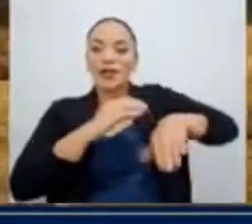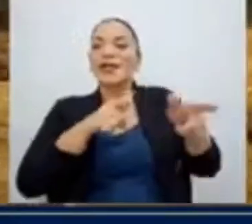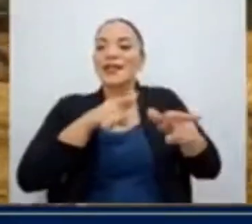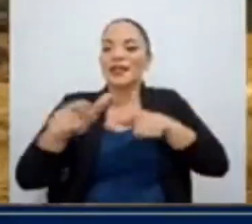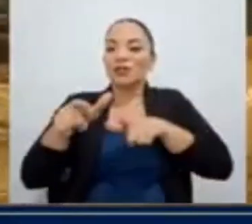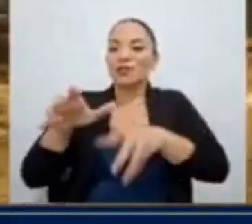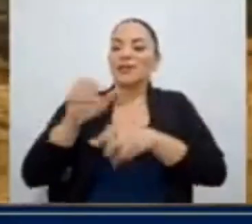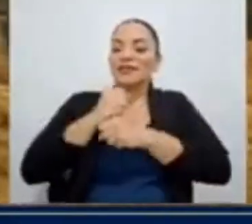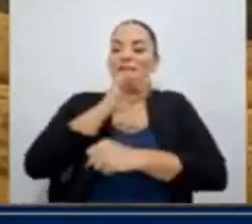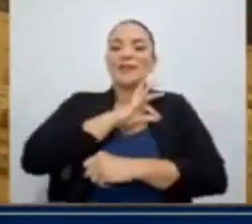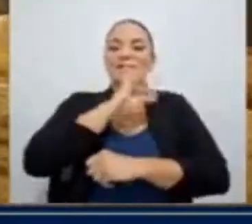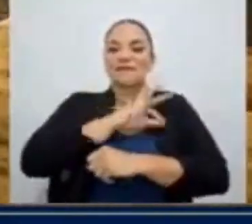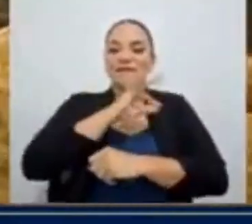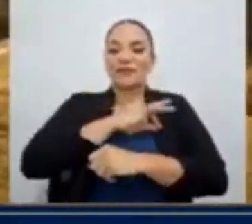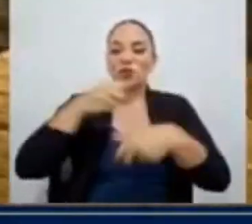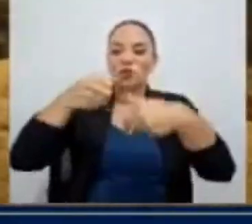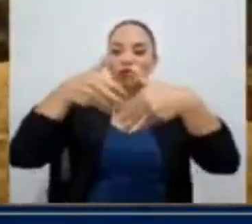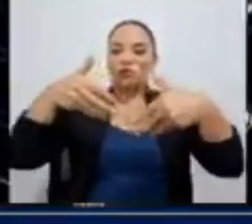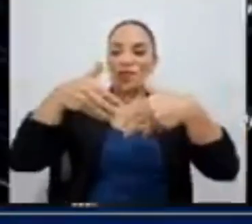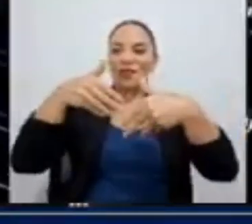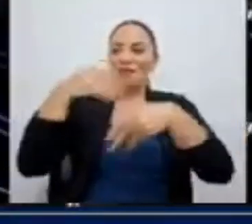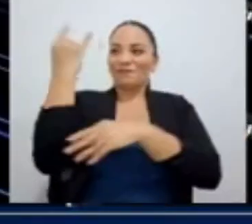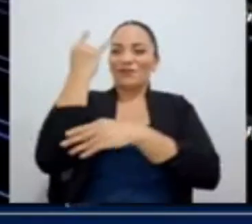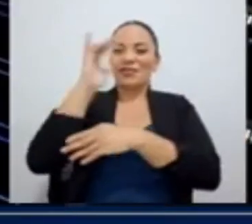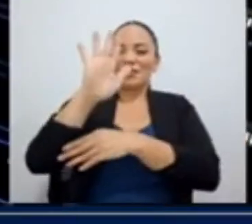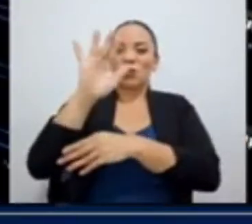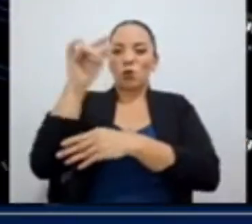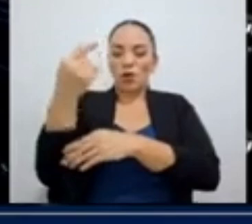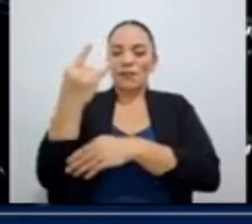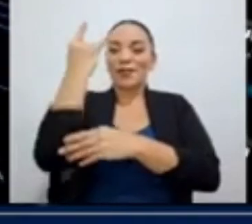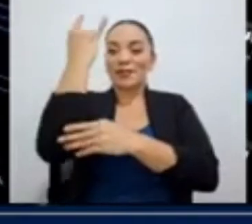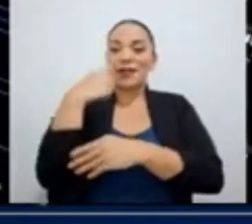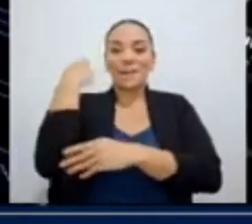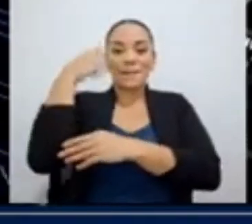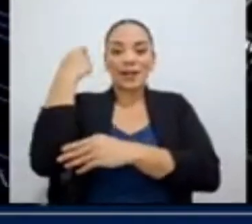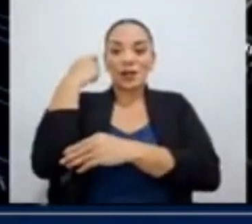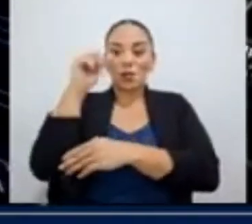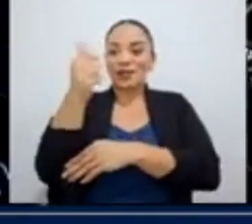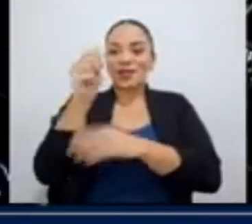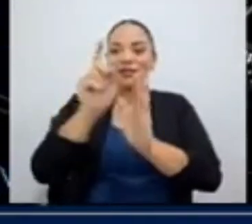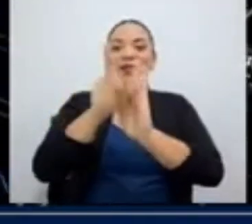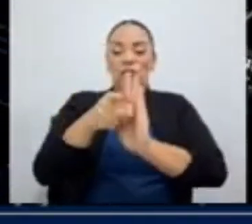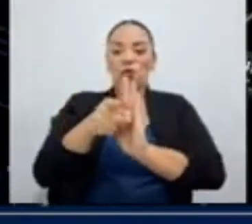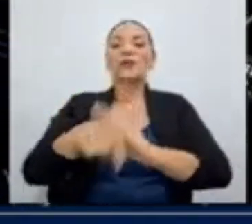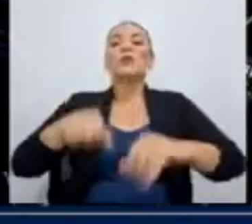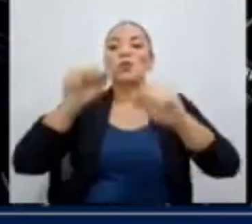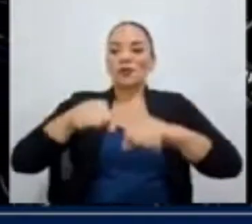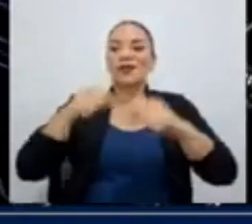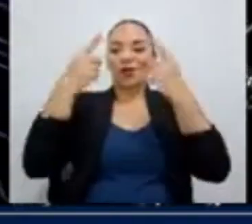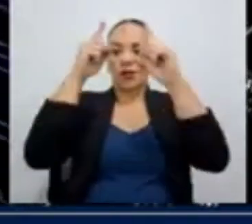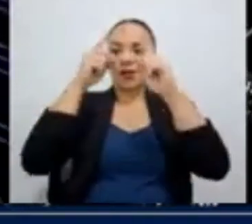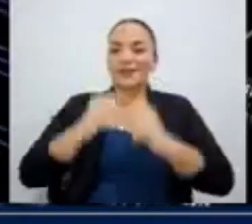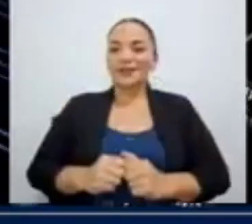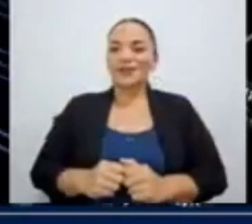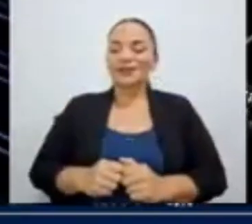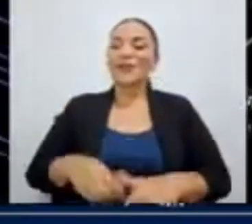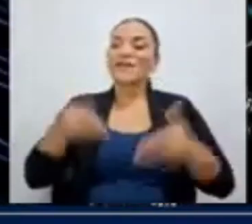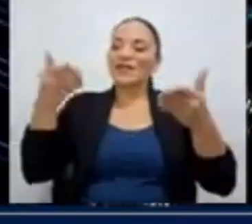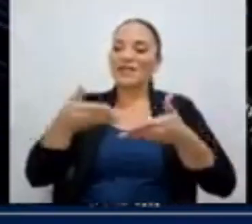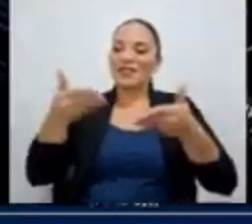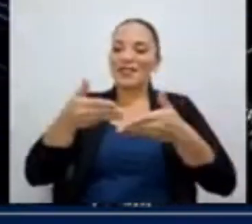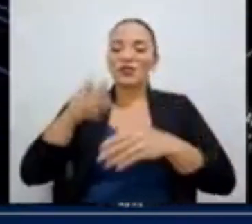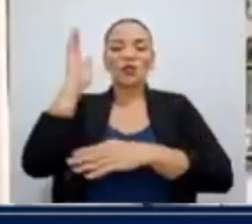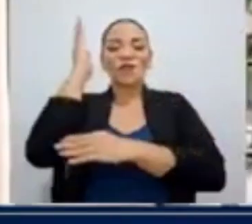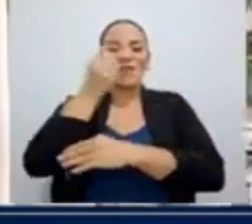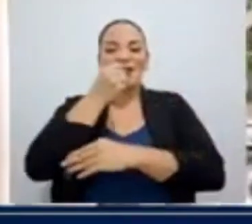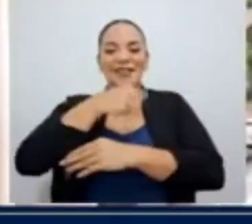los beneficios de la red 5G. Descargar una película en solo 10 segundos será toda una realidad. Bienvenidos a la